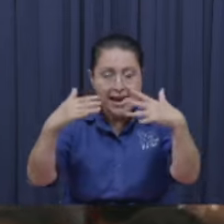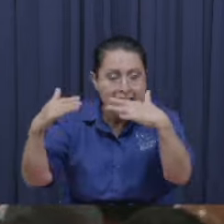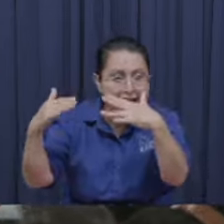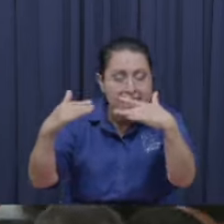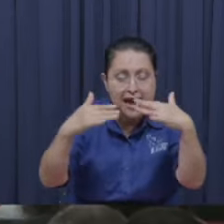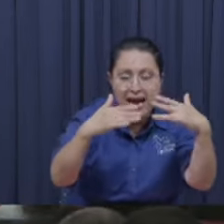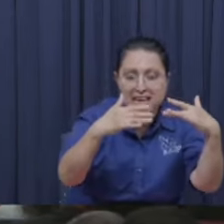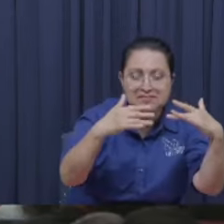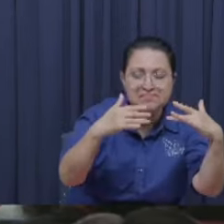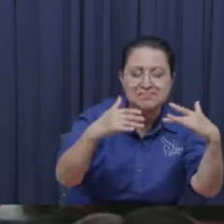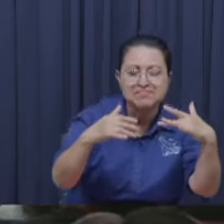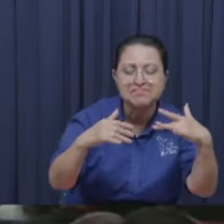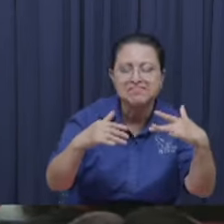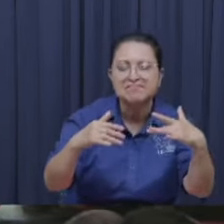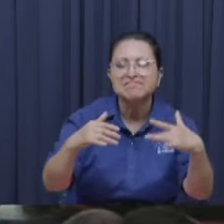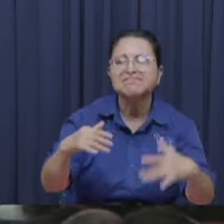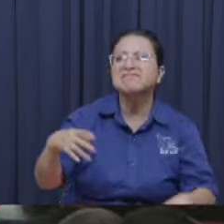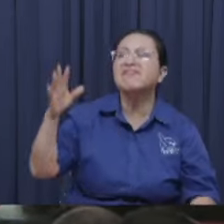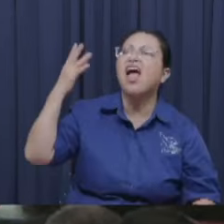le va a hacer ni cosquillas